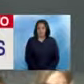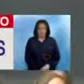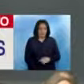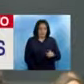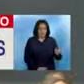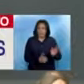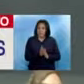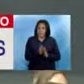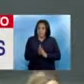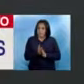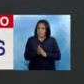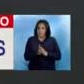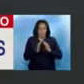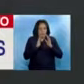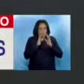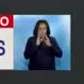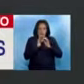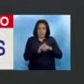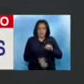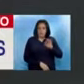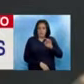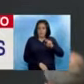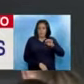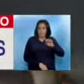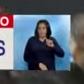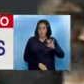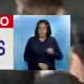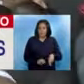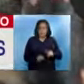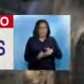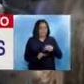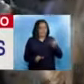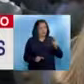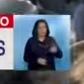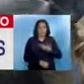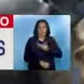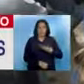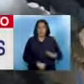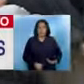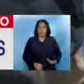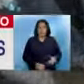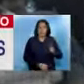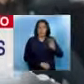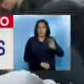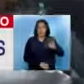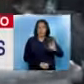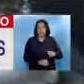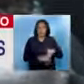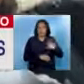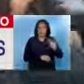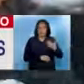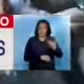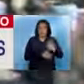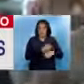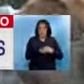Entre ovaciones y aplausos, Fernando Zavala Lombardi dejó el cargo de presidente de Bacus después de